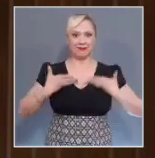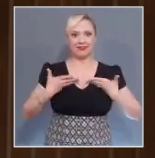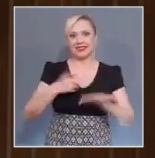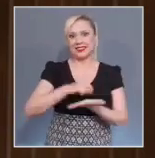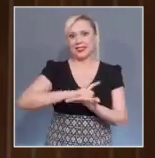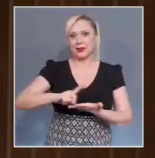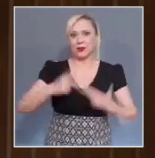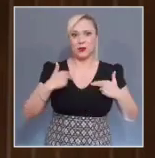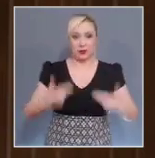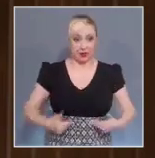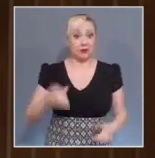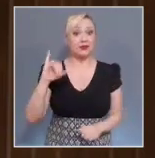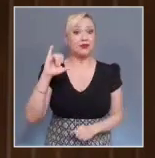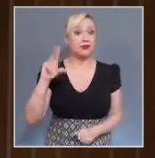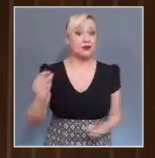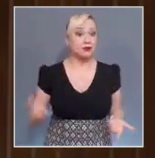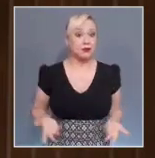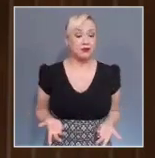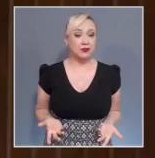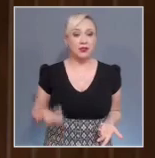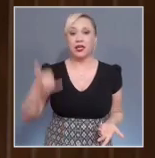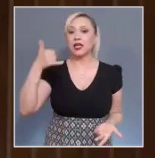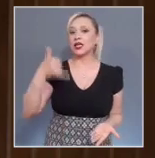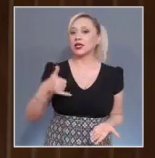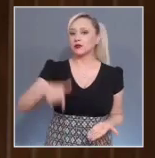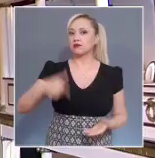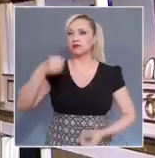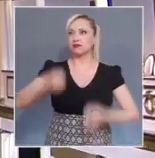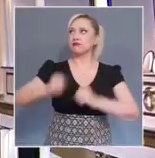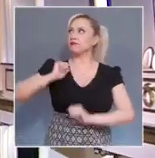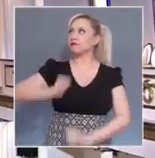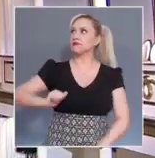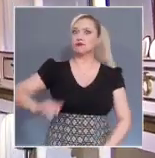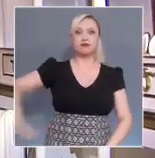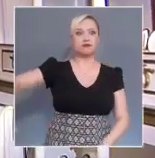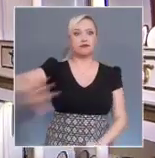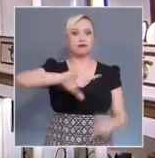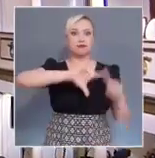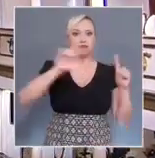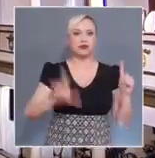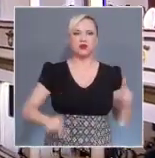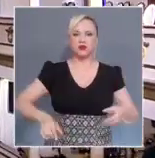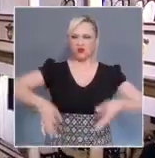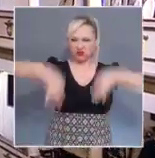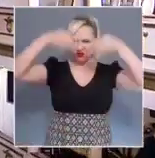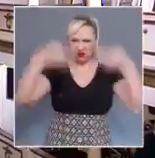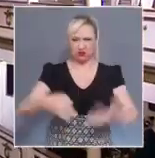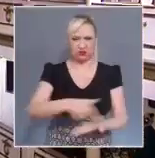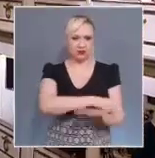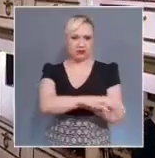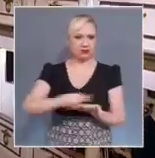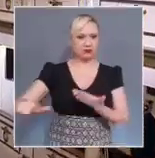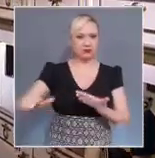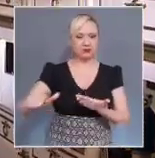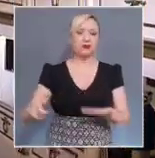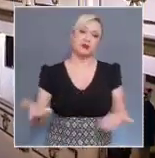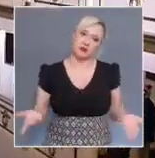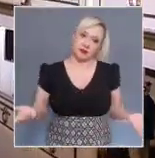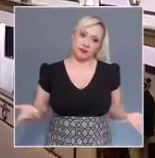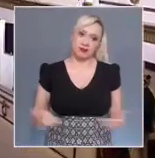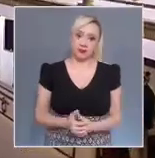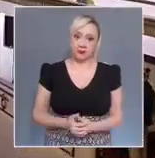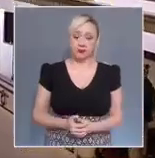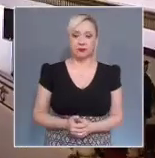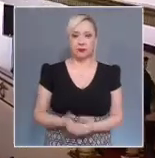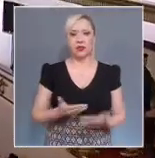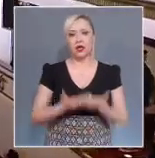todo, un poder judicial íntegro. Señaló que las demandas de la ciudadanía frente a las instituciones